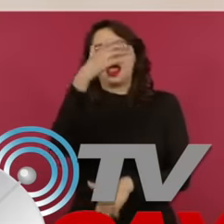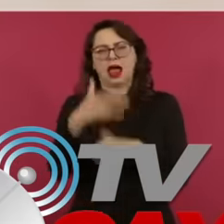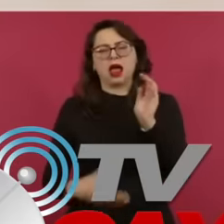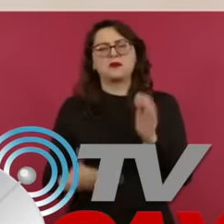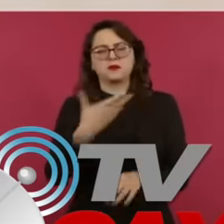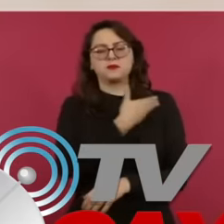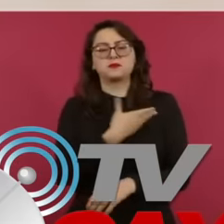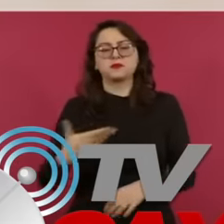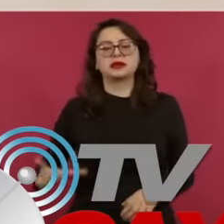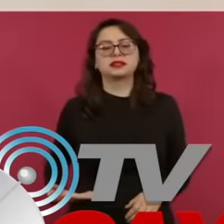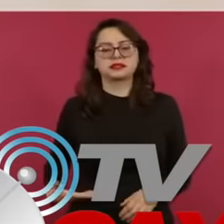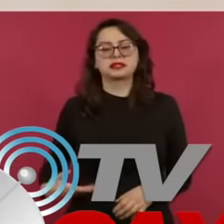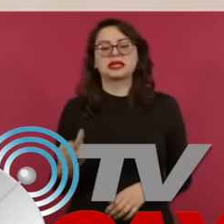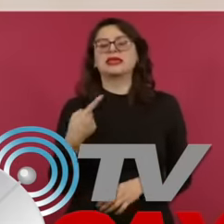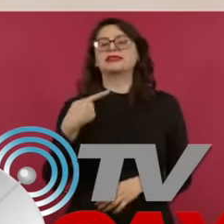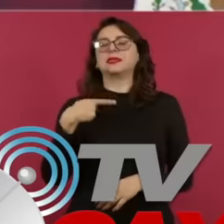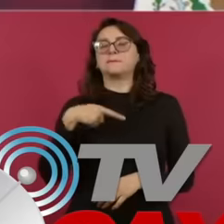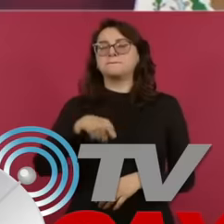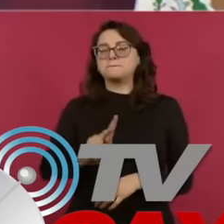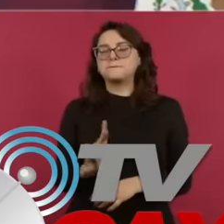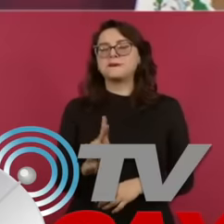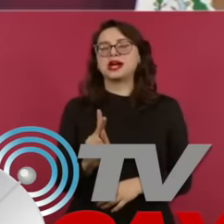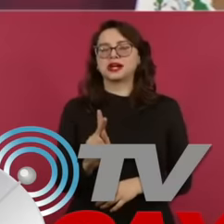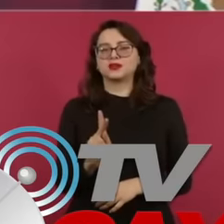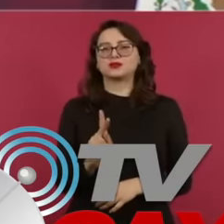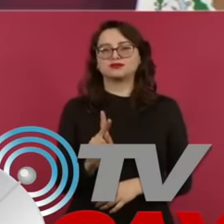Sí, menos de un año, pero